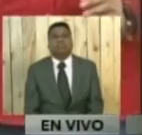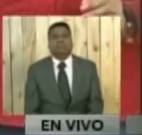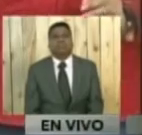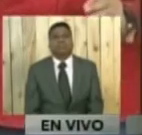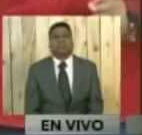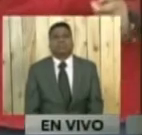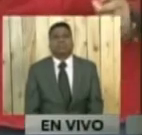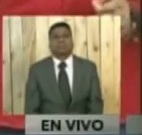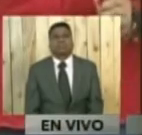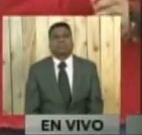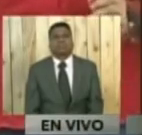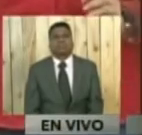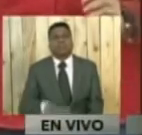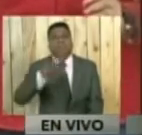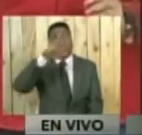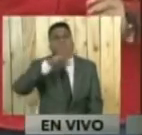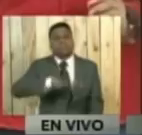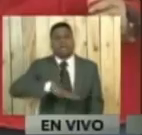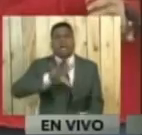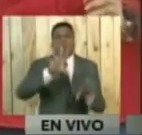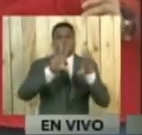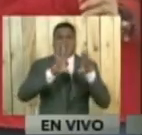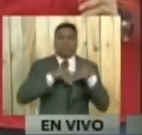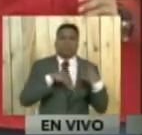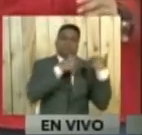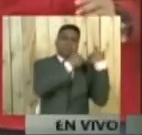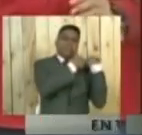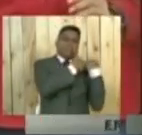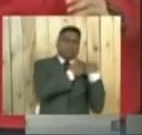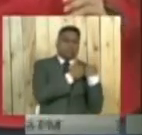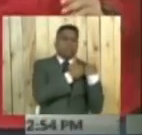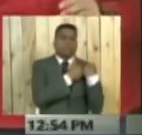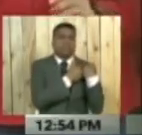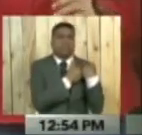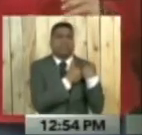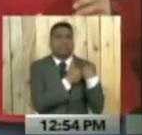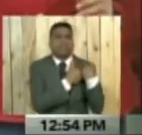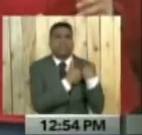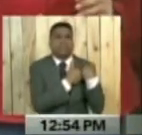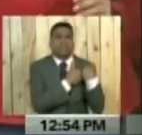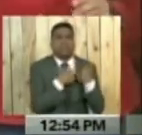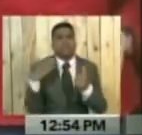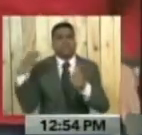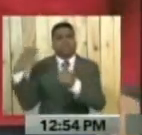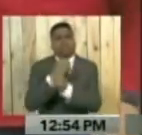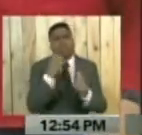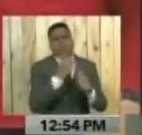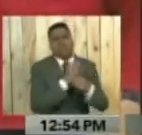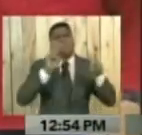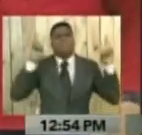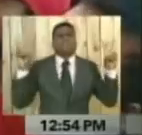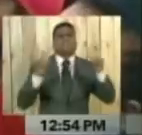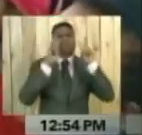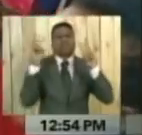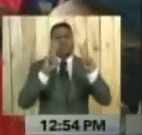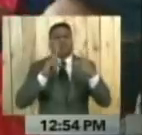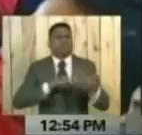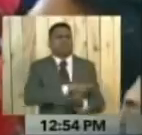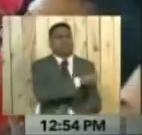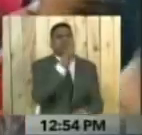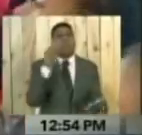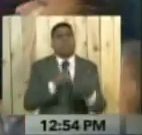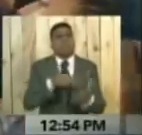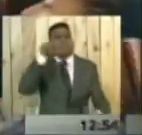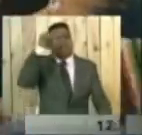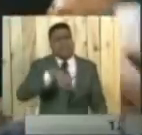Venezuela está asumiendo la responsabilidad de lograr una victoria extraordinaria en